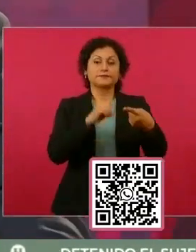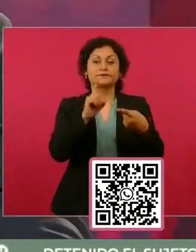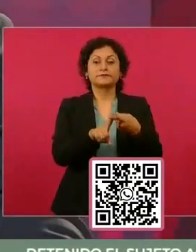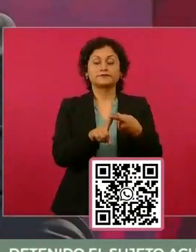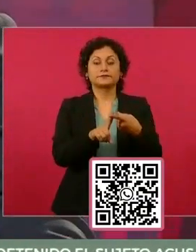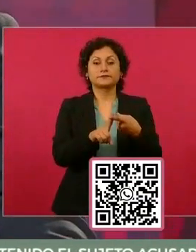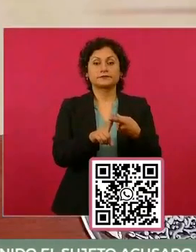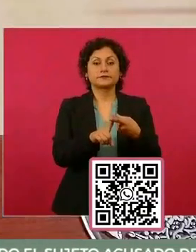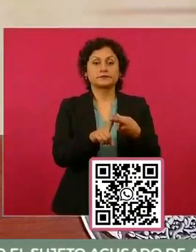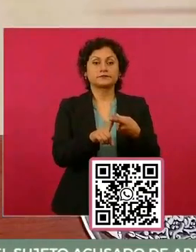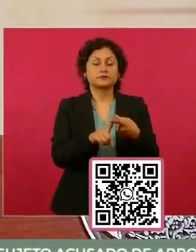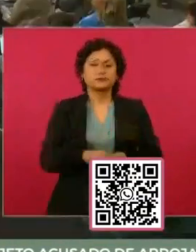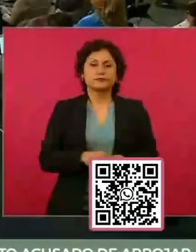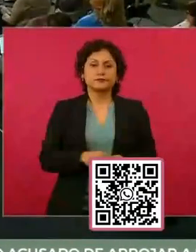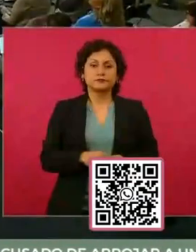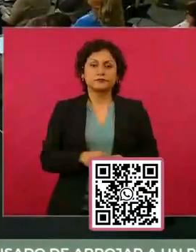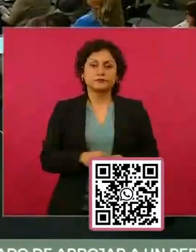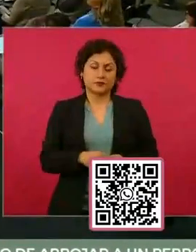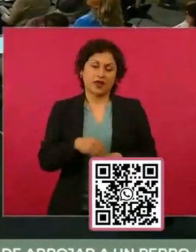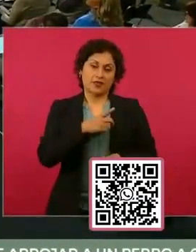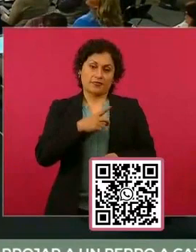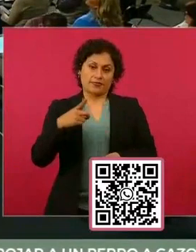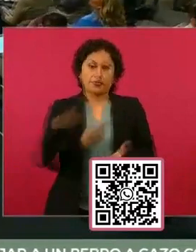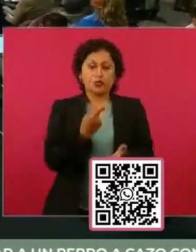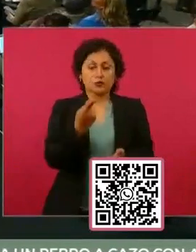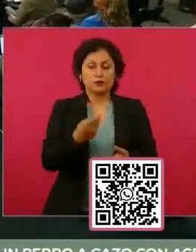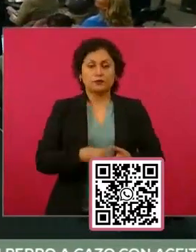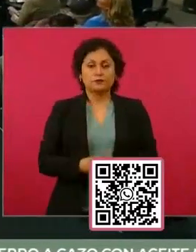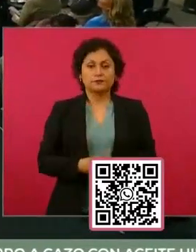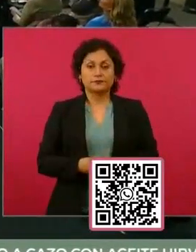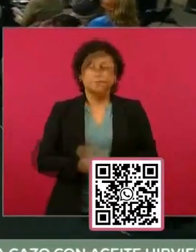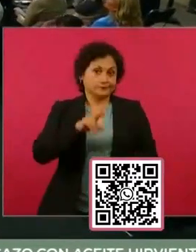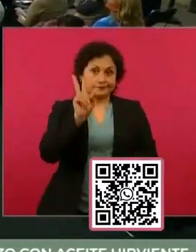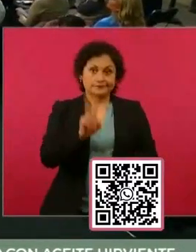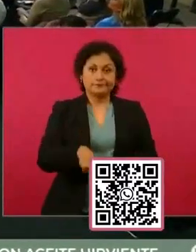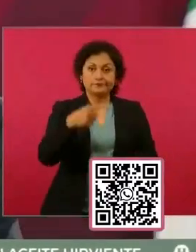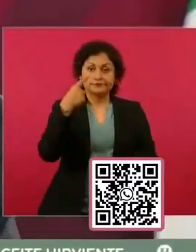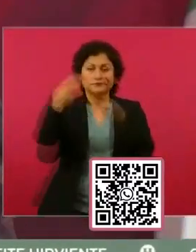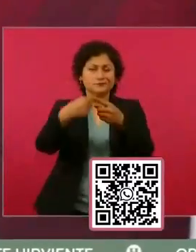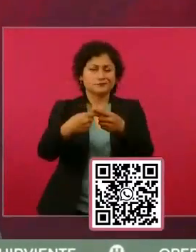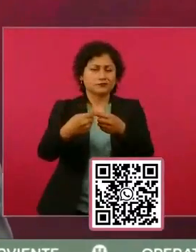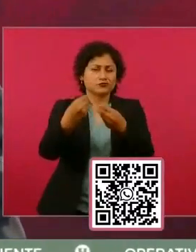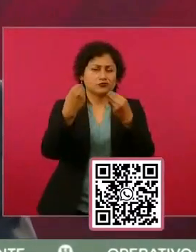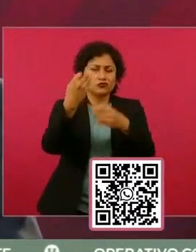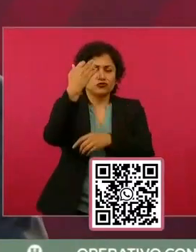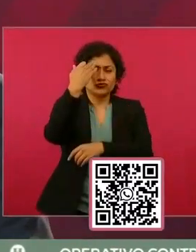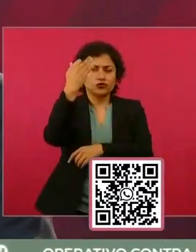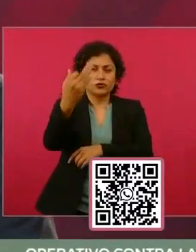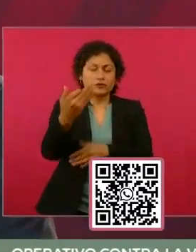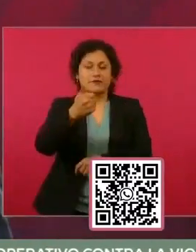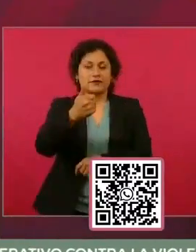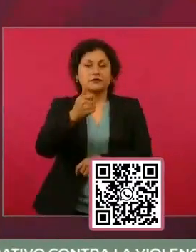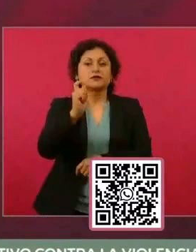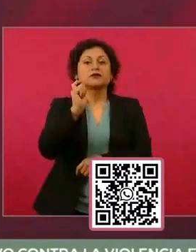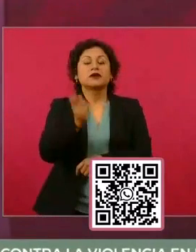es interesante repetirlo, reiterarlo, es que por primera vez en muchos años el gobierno de Estados